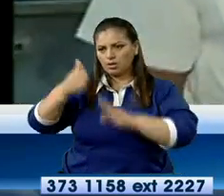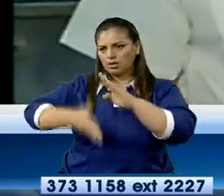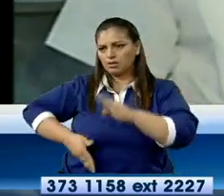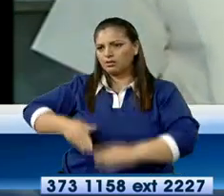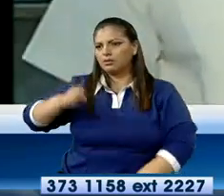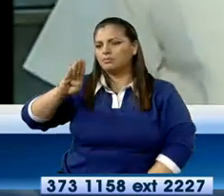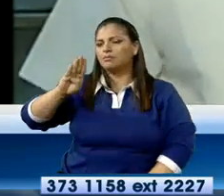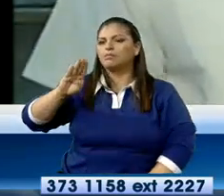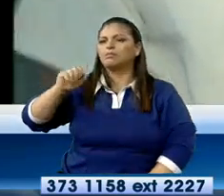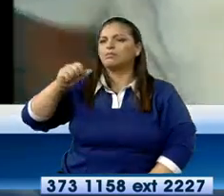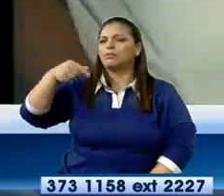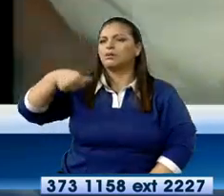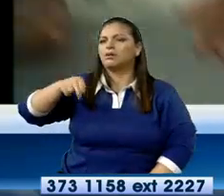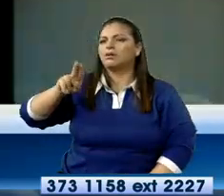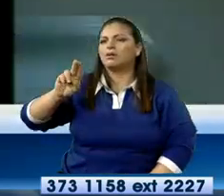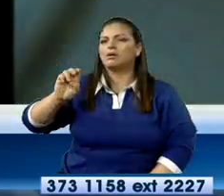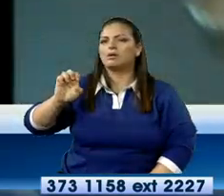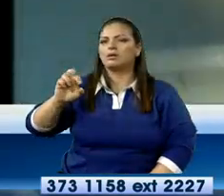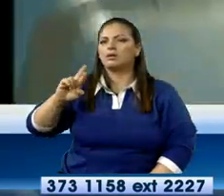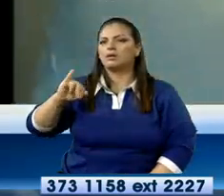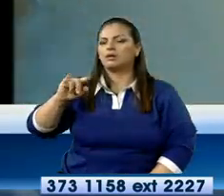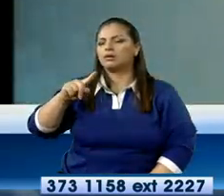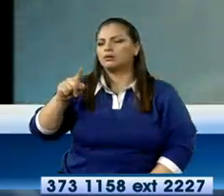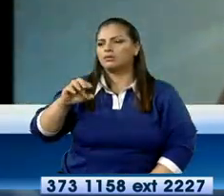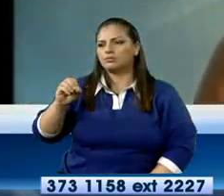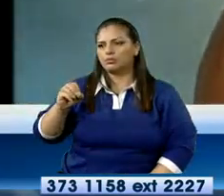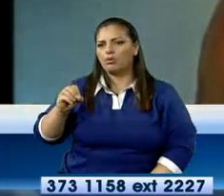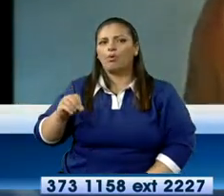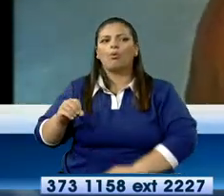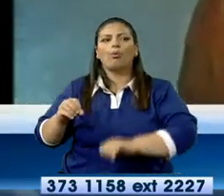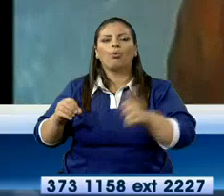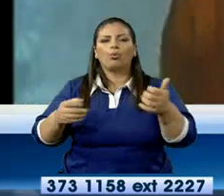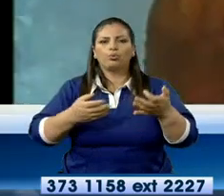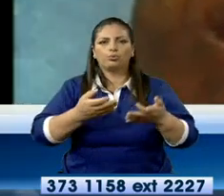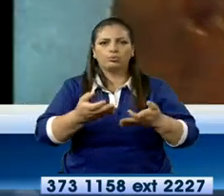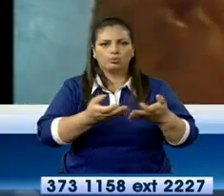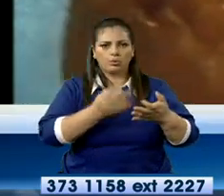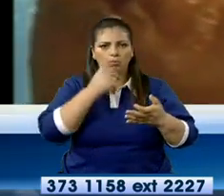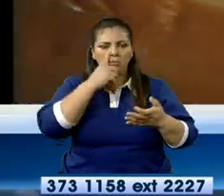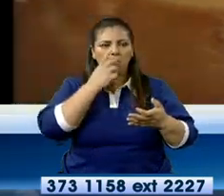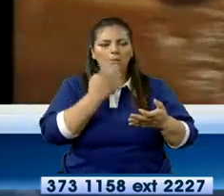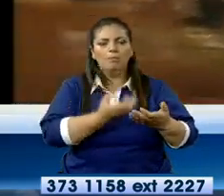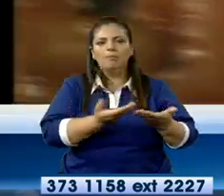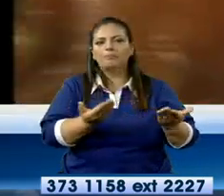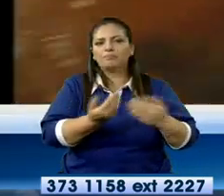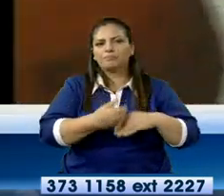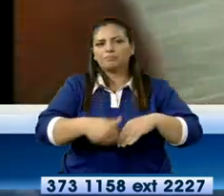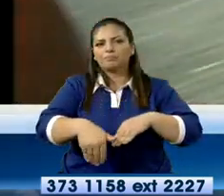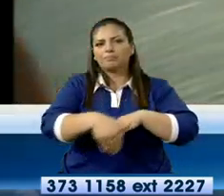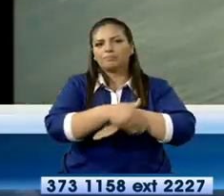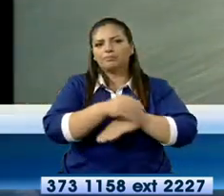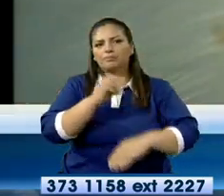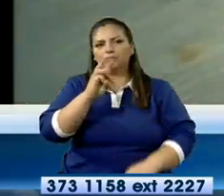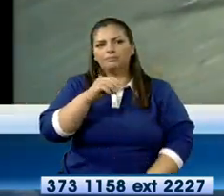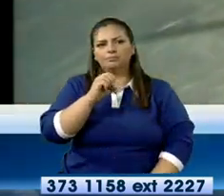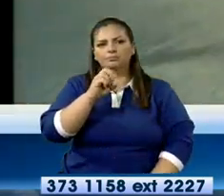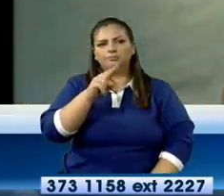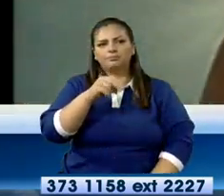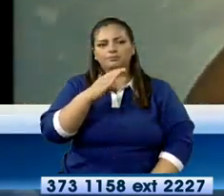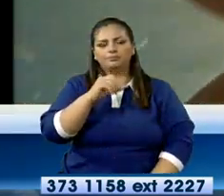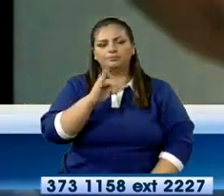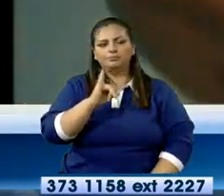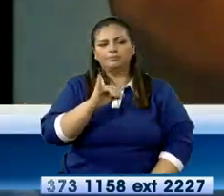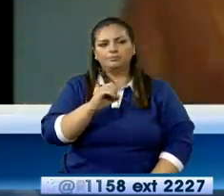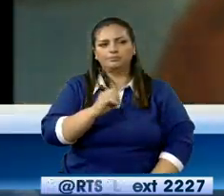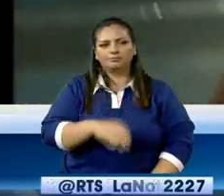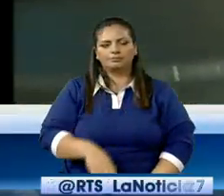nuestra sucursal acá Gómez Rendón y Pedro Moncayo. Claro que sí. Son las dos únicas panaderías que tenemos. Perfecto, con el sabor de siempre. Ahí está ya el empaquetamiento. Ustedes lo